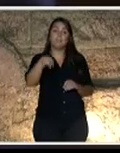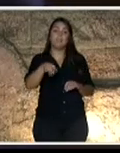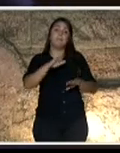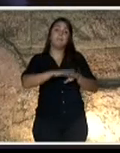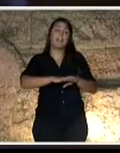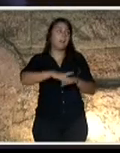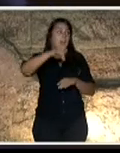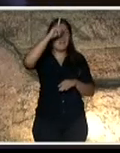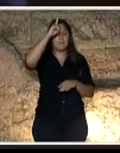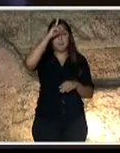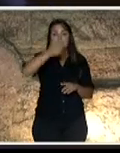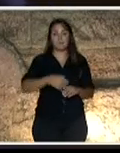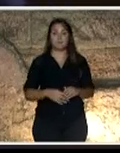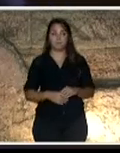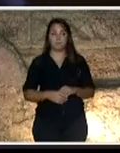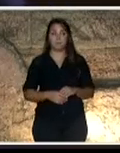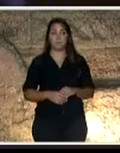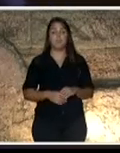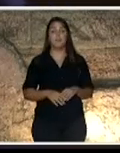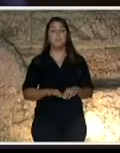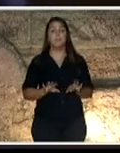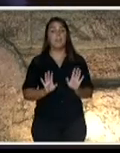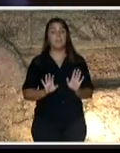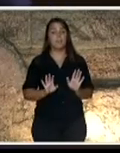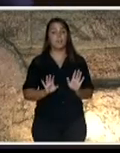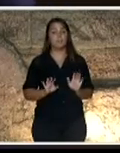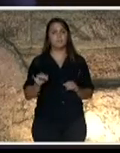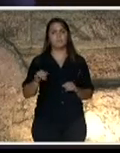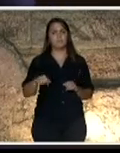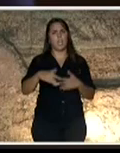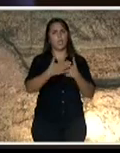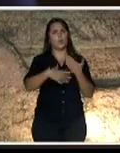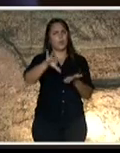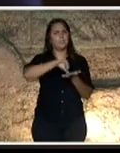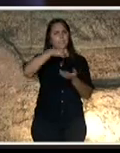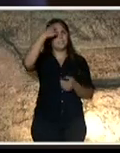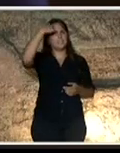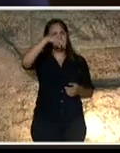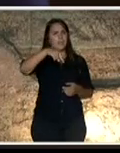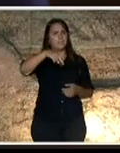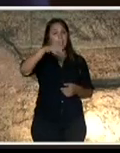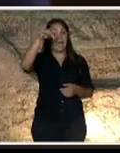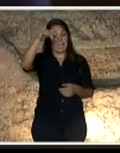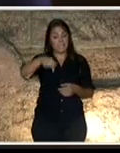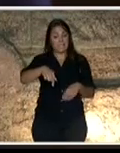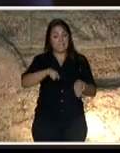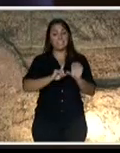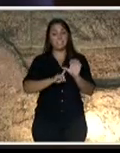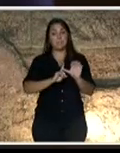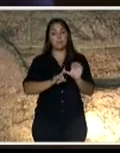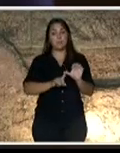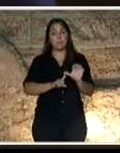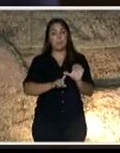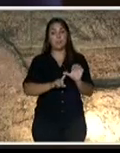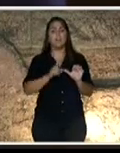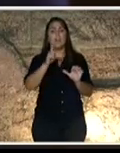lengua alemana. Y sin embargo, ¿sabe el gobierno central que en esta Extremadura